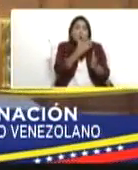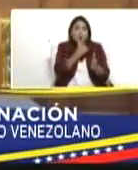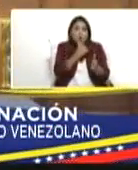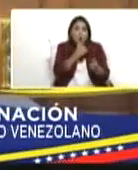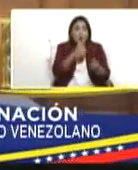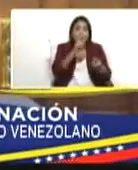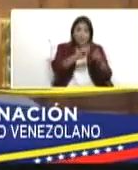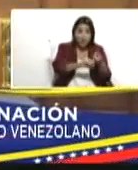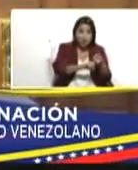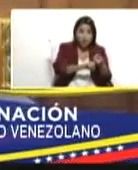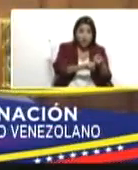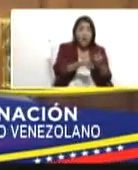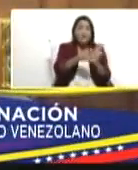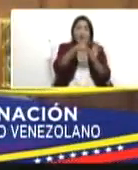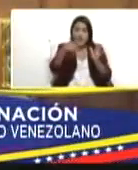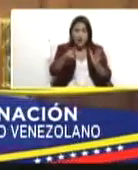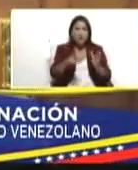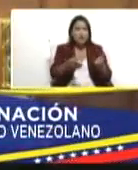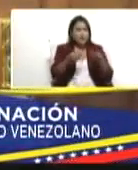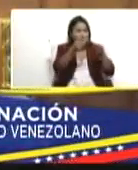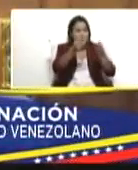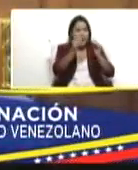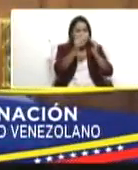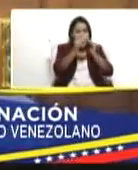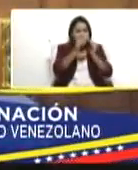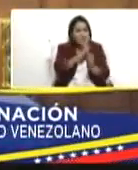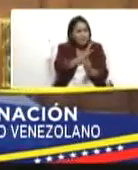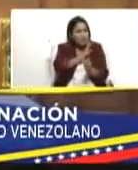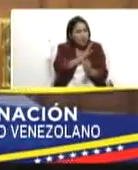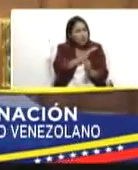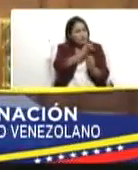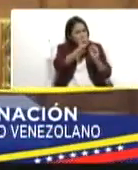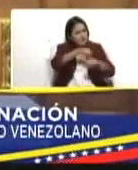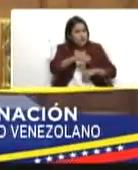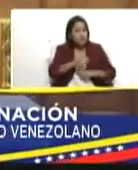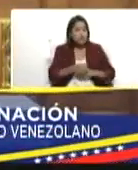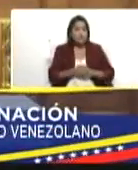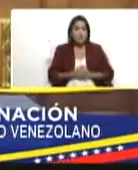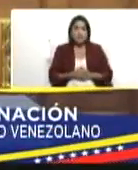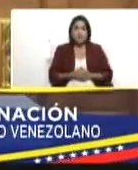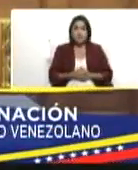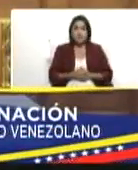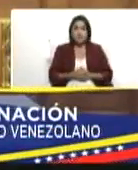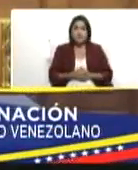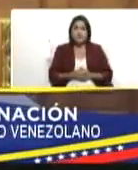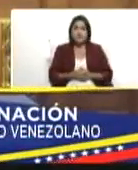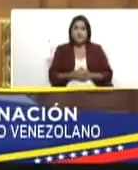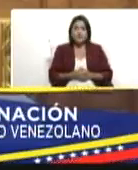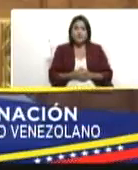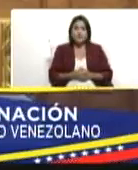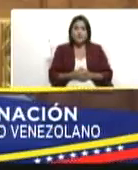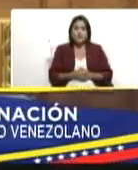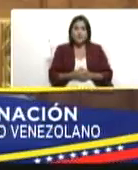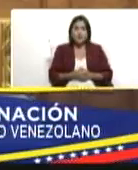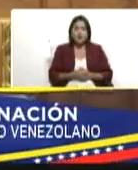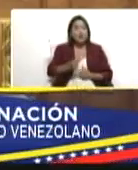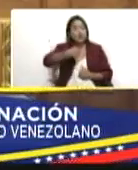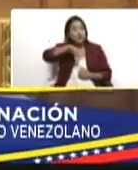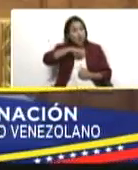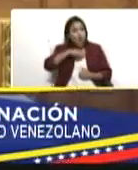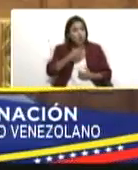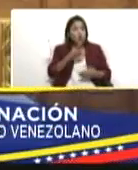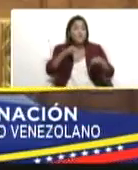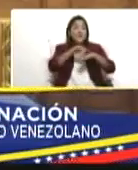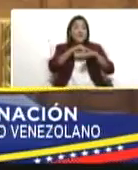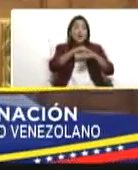Ah Ella tiene derecho al apartamento Ella tiene derecho a la casa hay que estar en eso villarruel metiendo